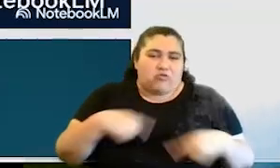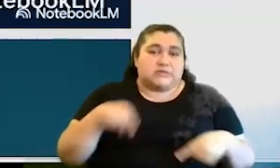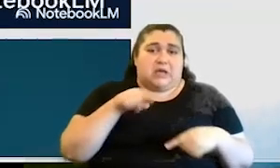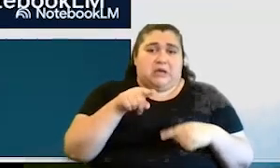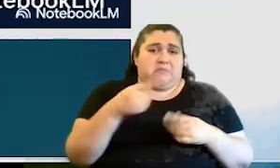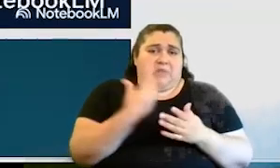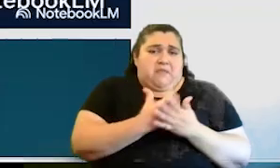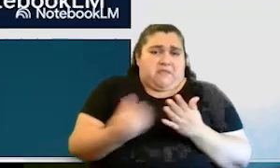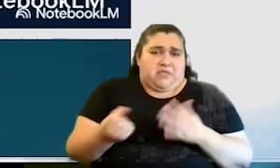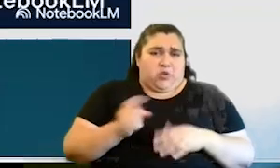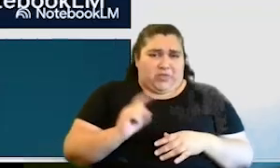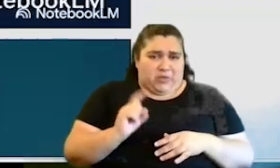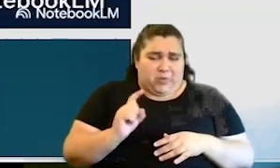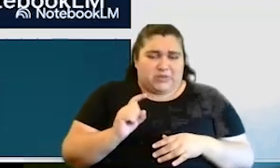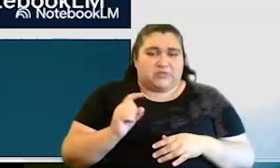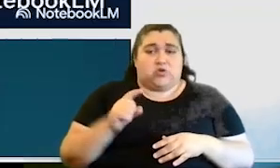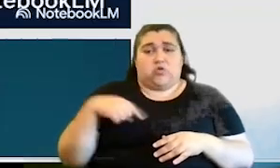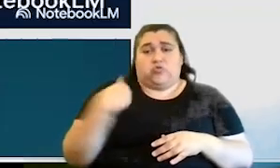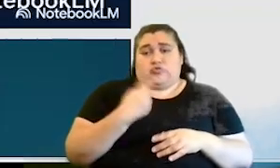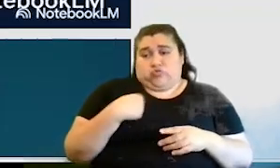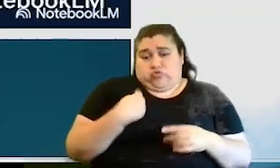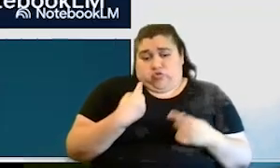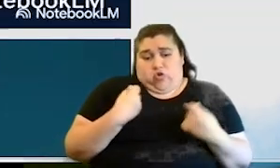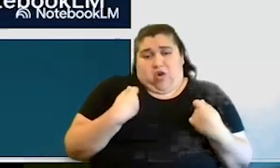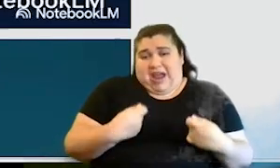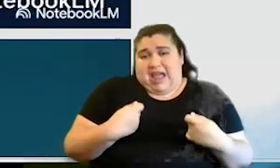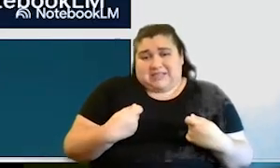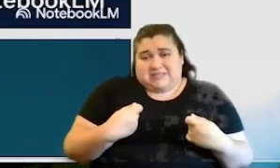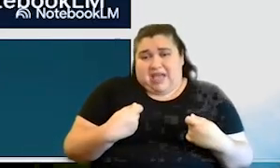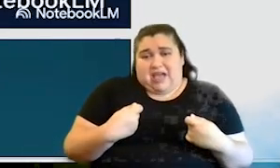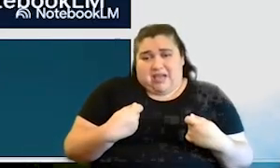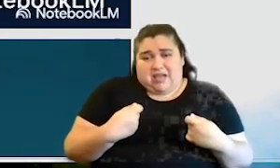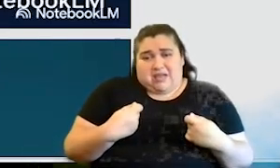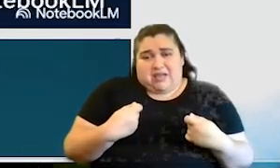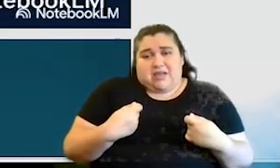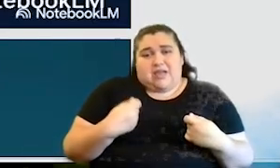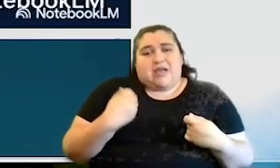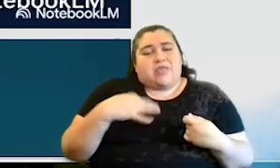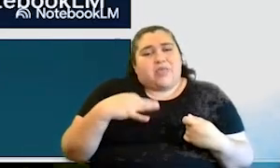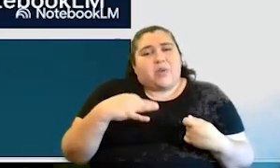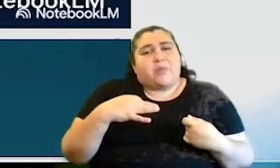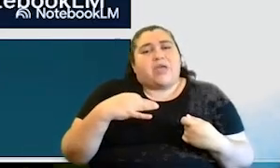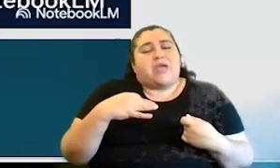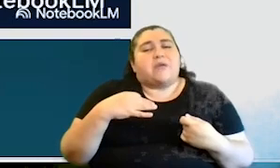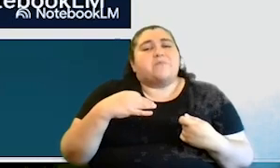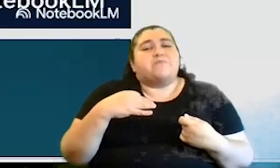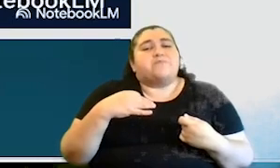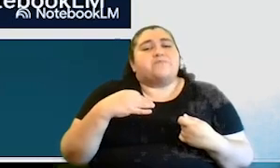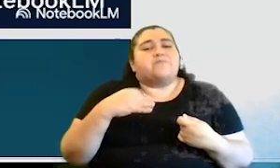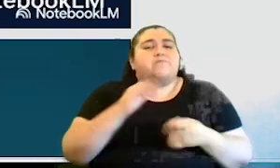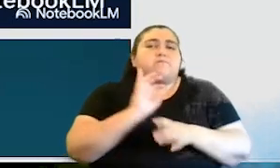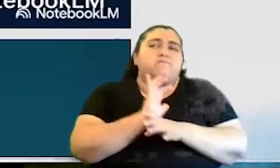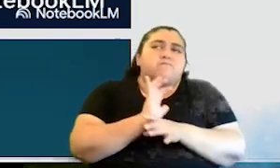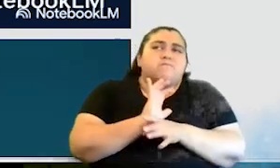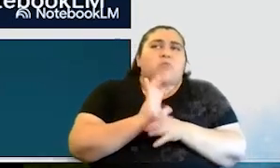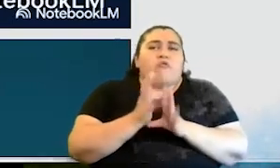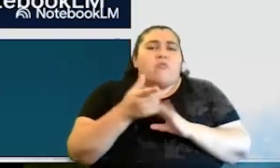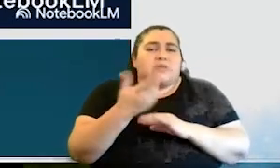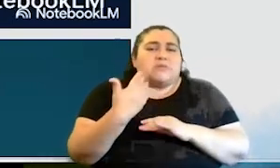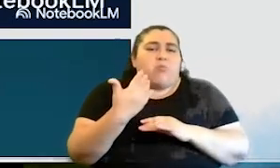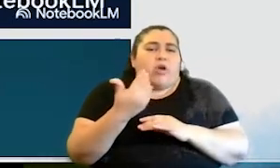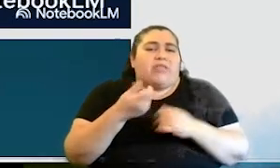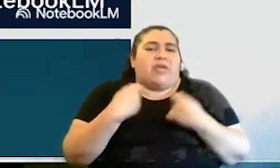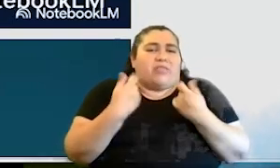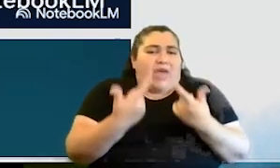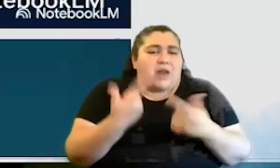parte de lo que nosotros gastemos efectivamente sobre el importe del viático, se deduce, no paga, es una deducción que se puede generar, pero